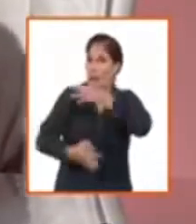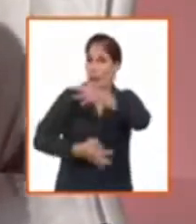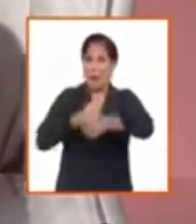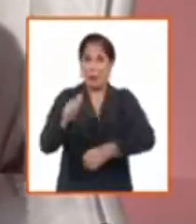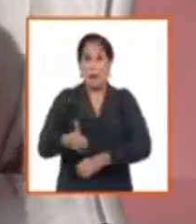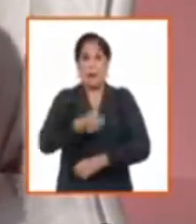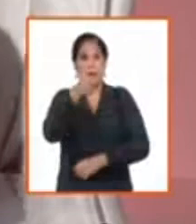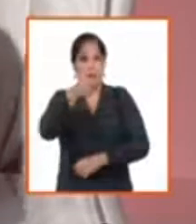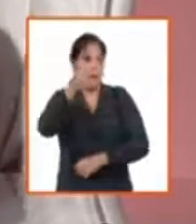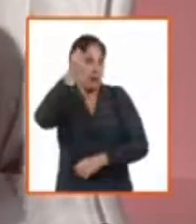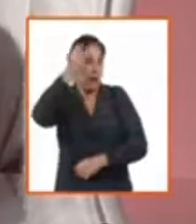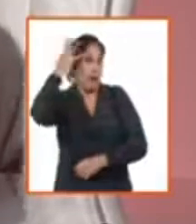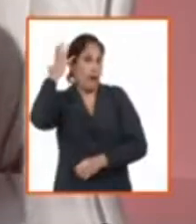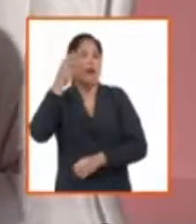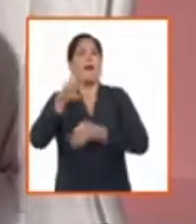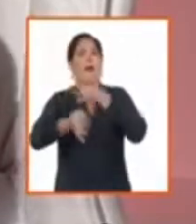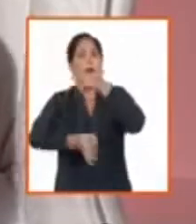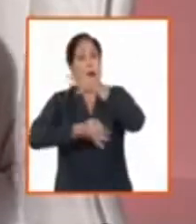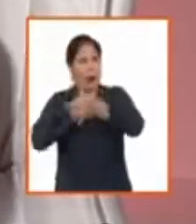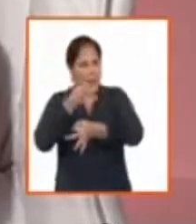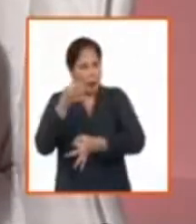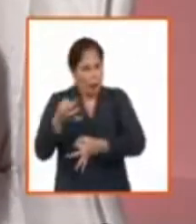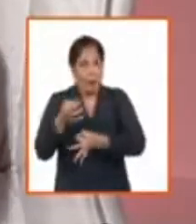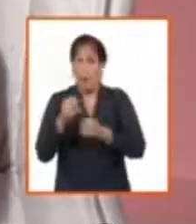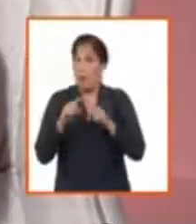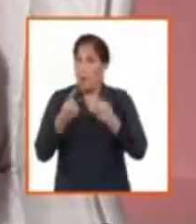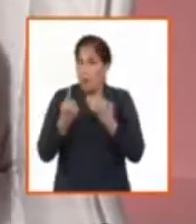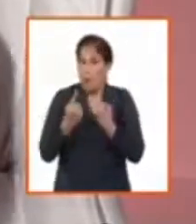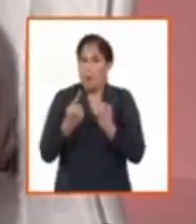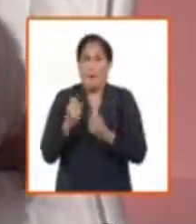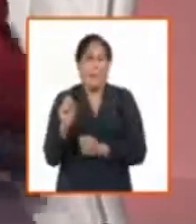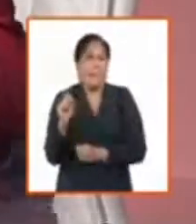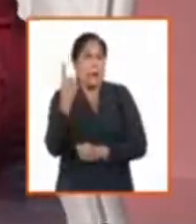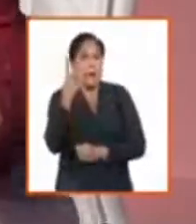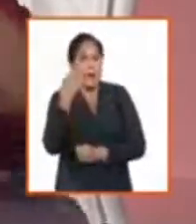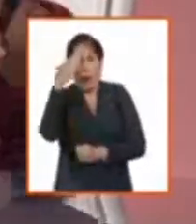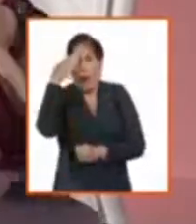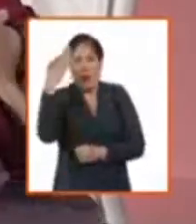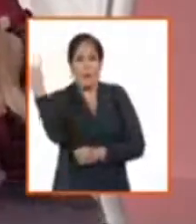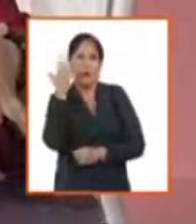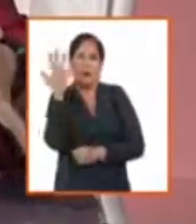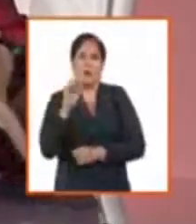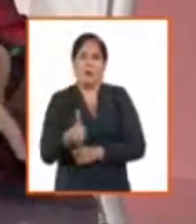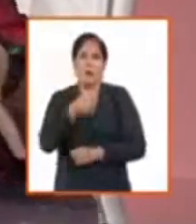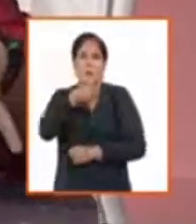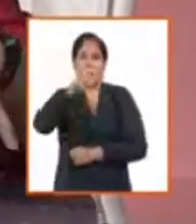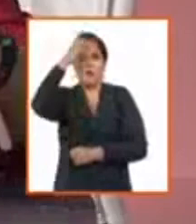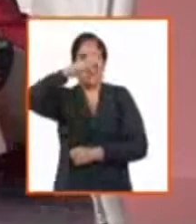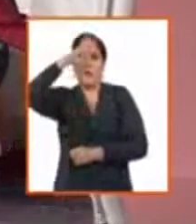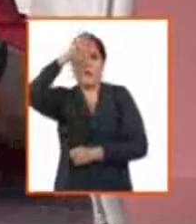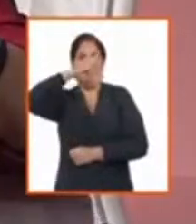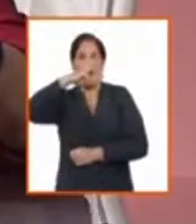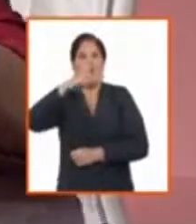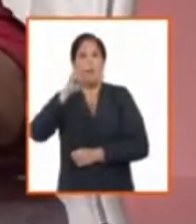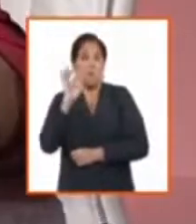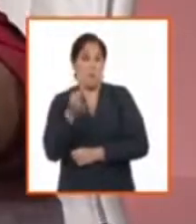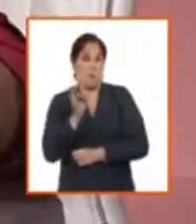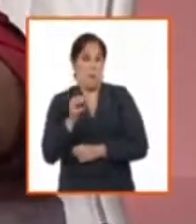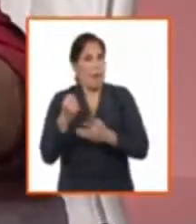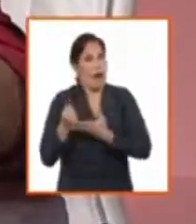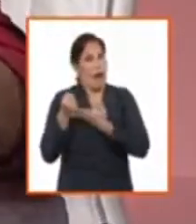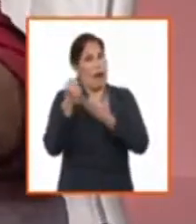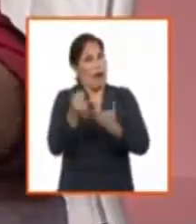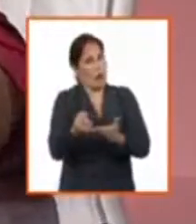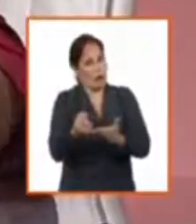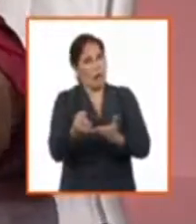díaz canel también lo mencionaba como en las personas a las que hay que agradecer que no solo hicieron